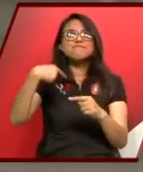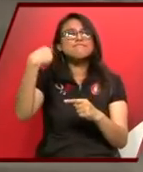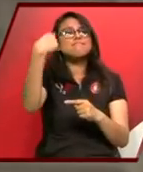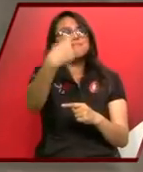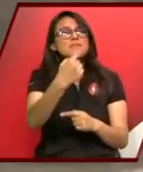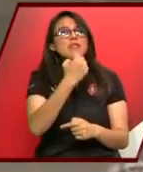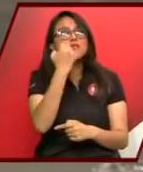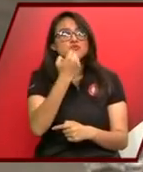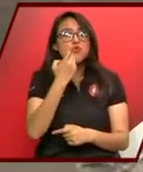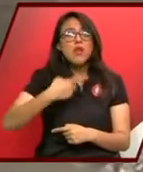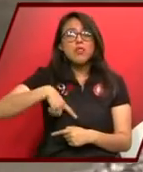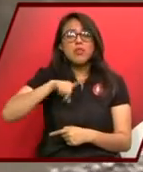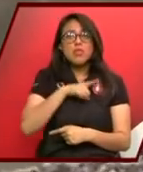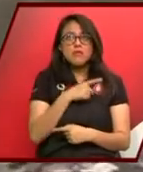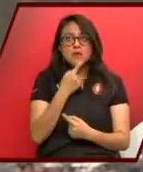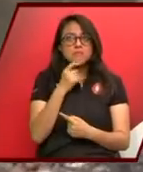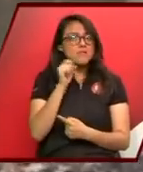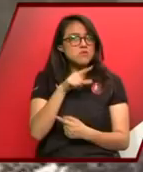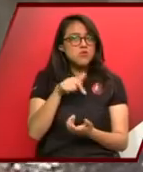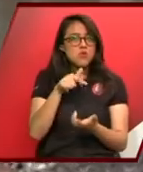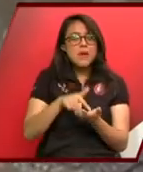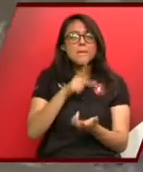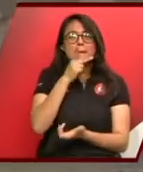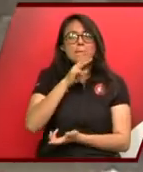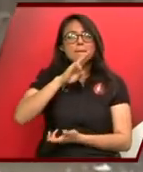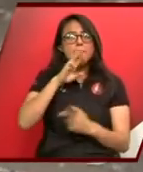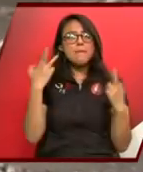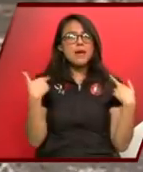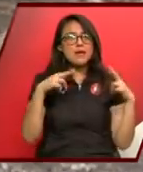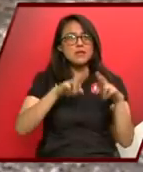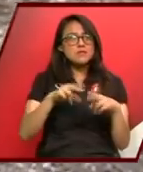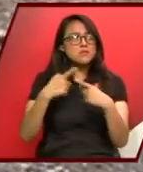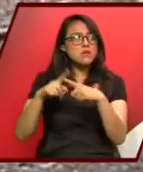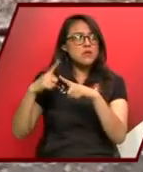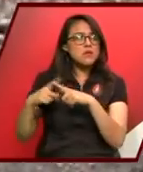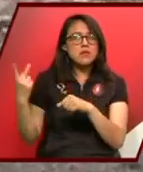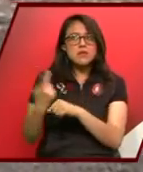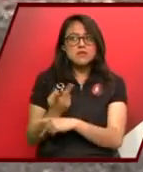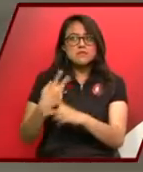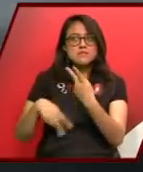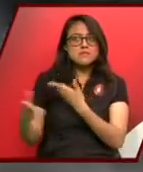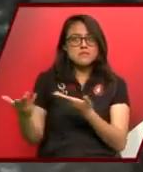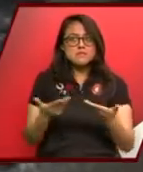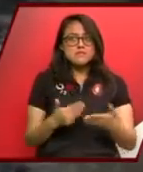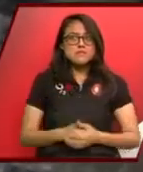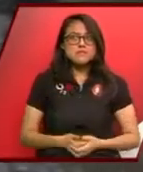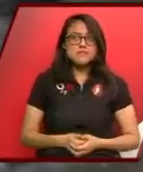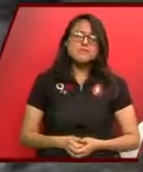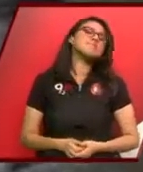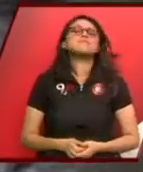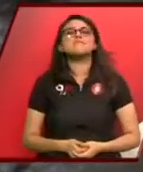escuela por donde tienen que cruzar por este lugar padres de familia, maestros y niños todos los días.